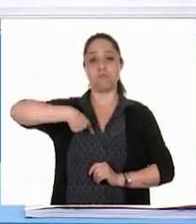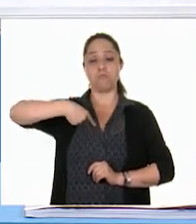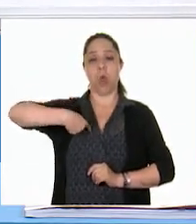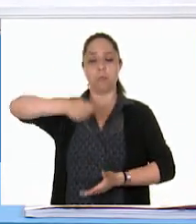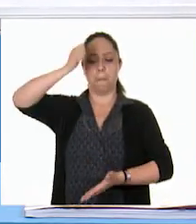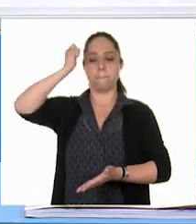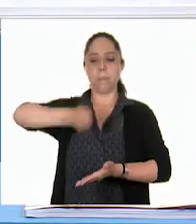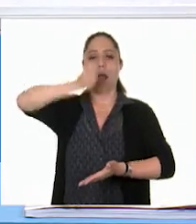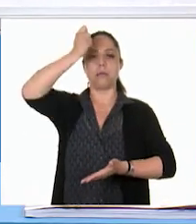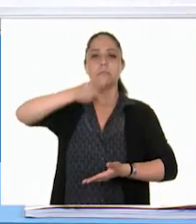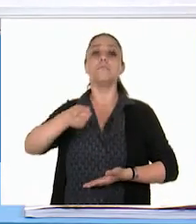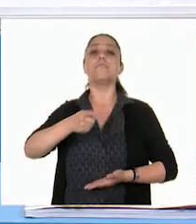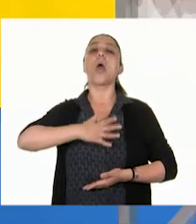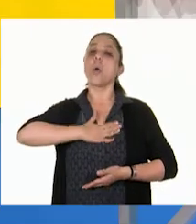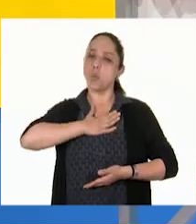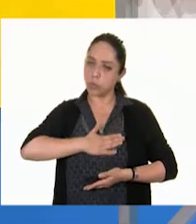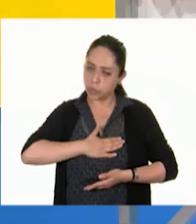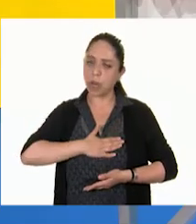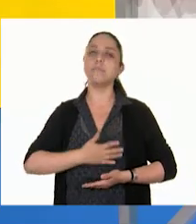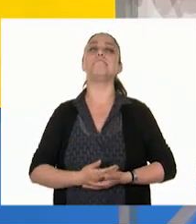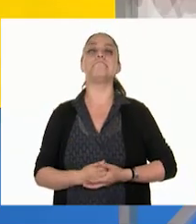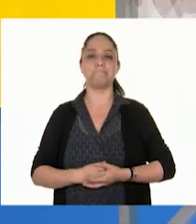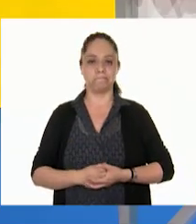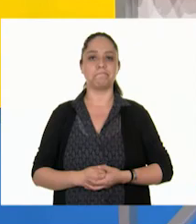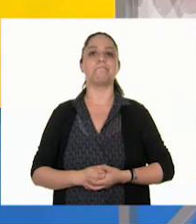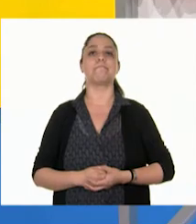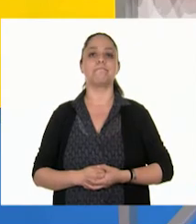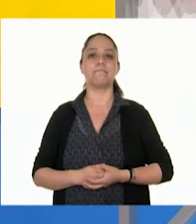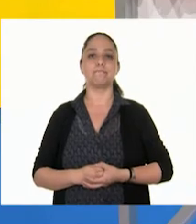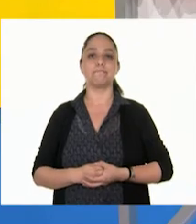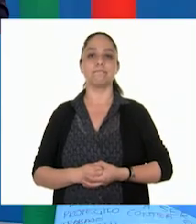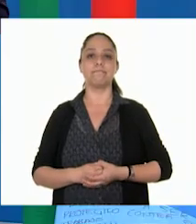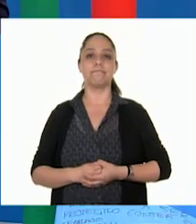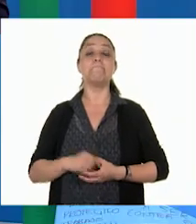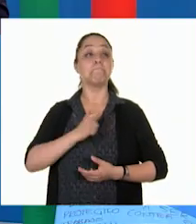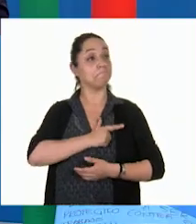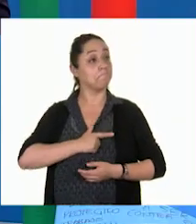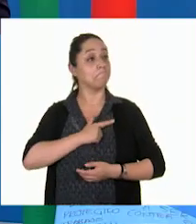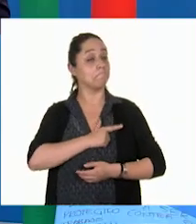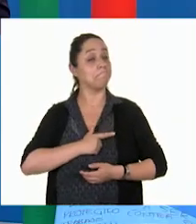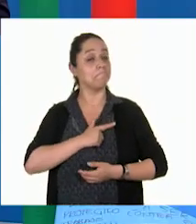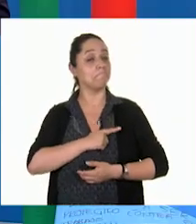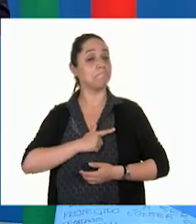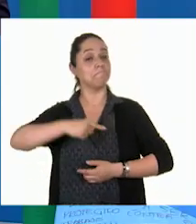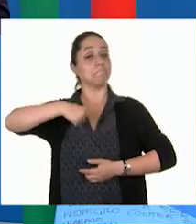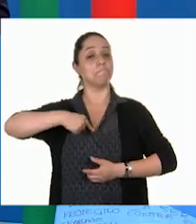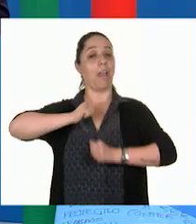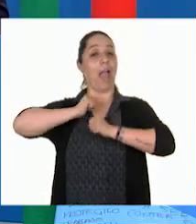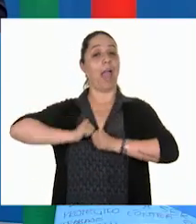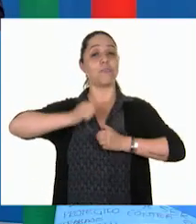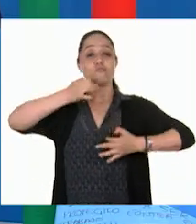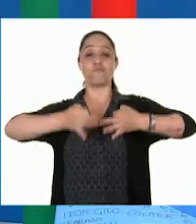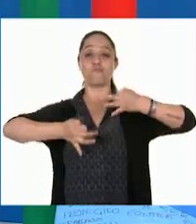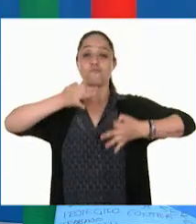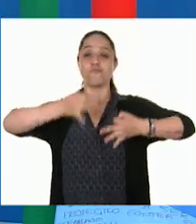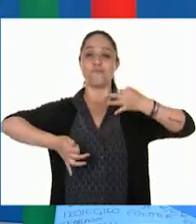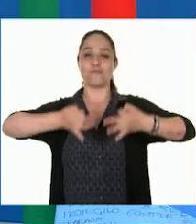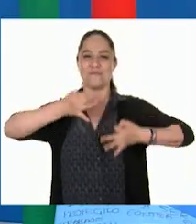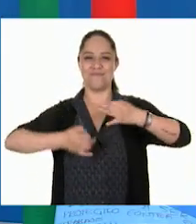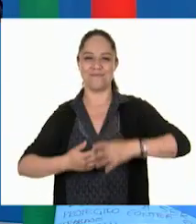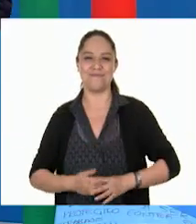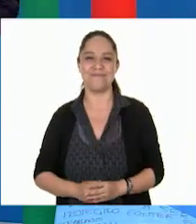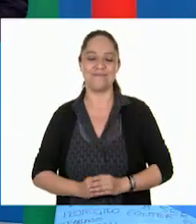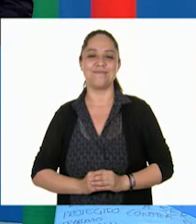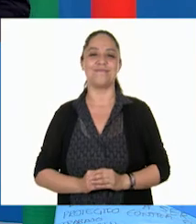situación justa. Ay, muy me justa. Está gustando esto. Me gustó mucho esto de ser el Tribunal de Justicia. Muy